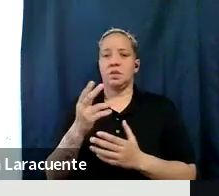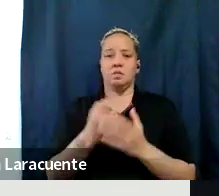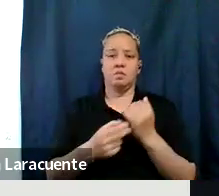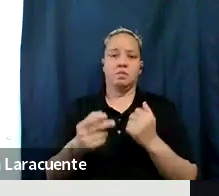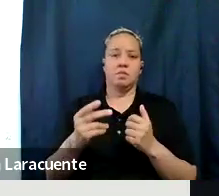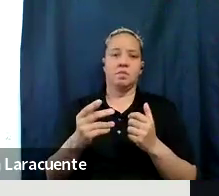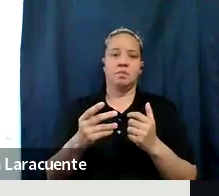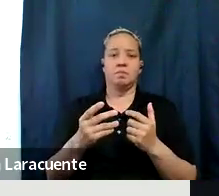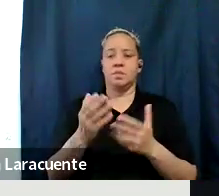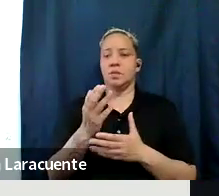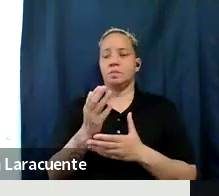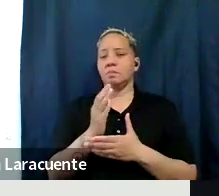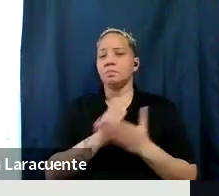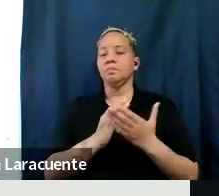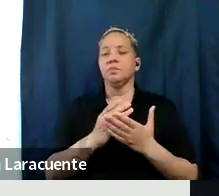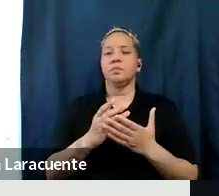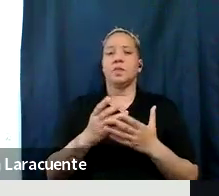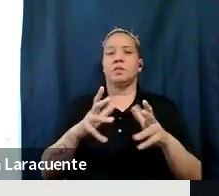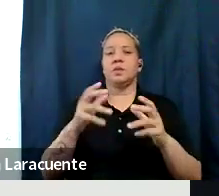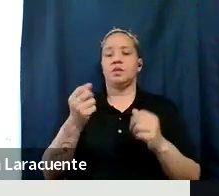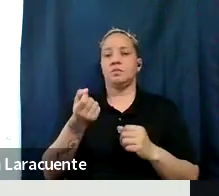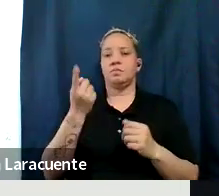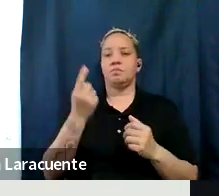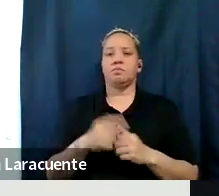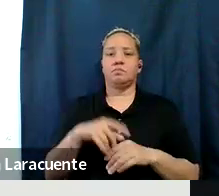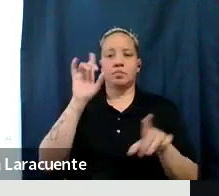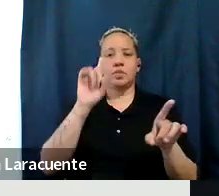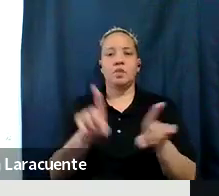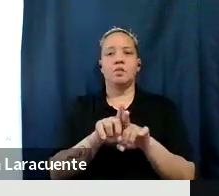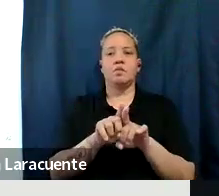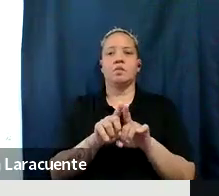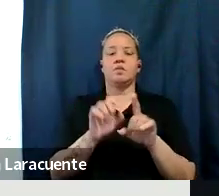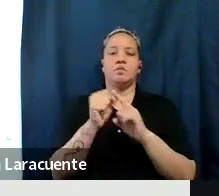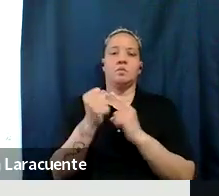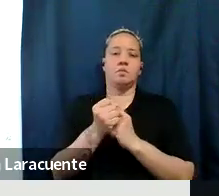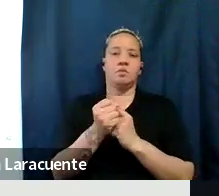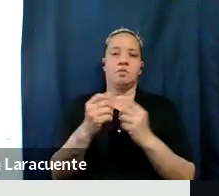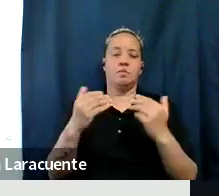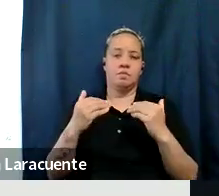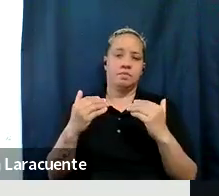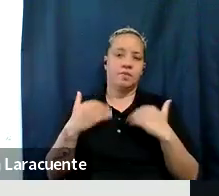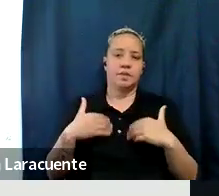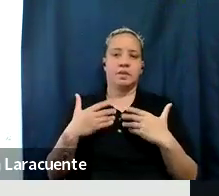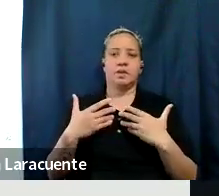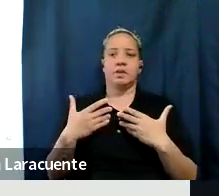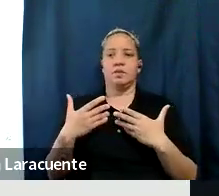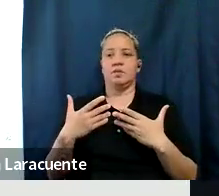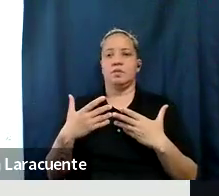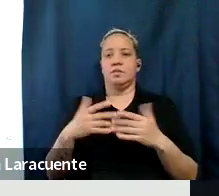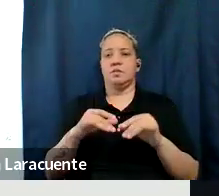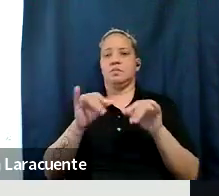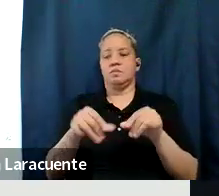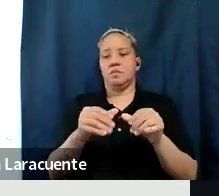entendiéndose. Más allá de que la situación física no cambiara del legado, me refiero, ¿eh? Y estuviera o